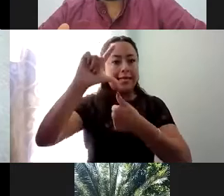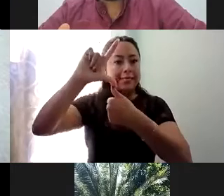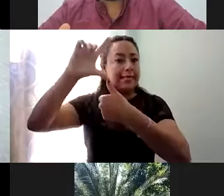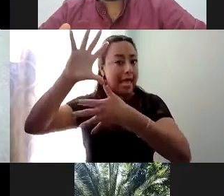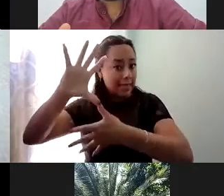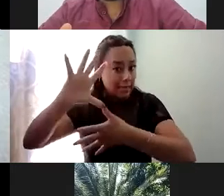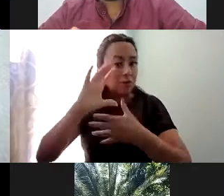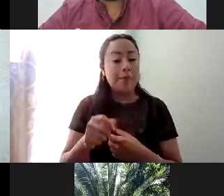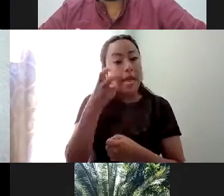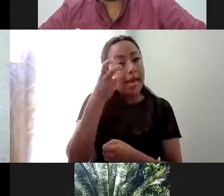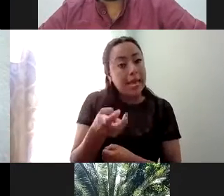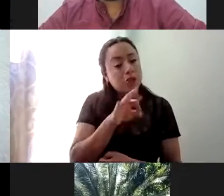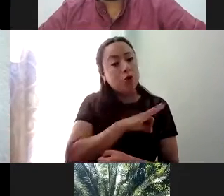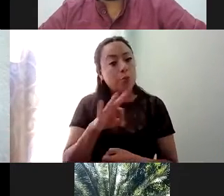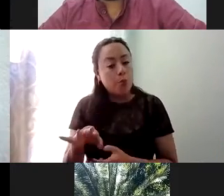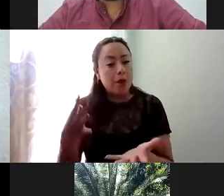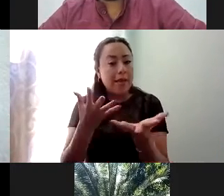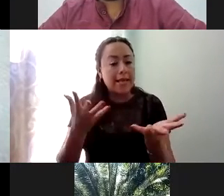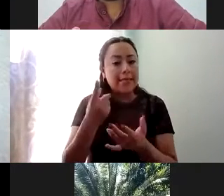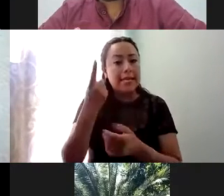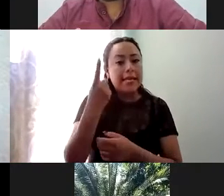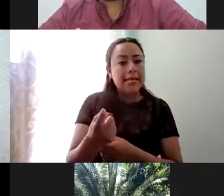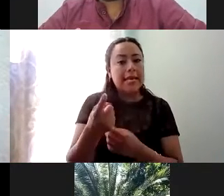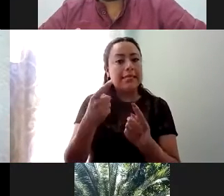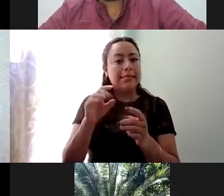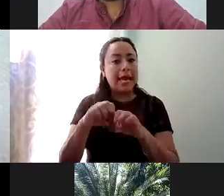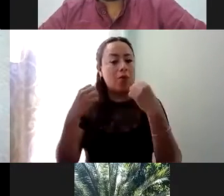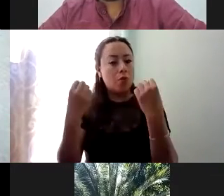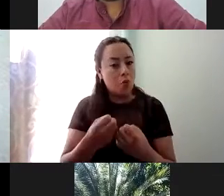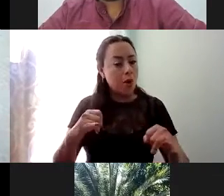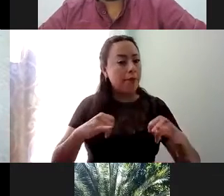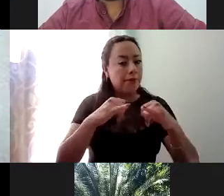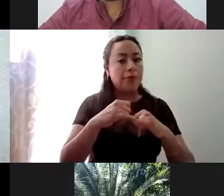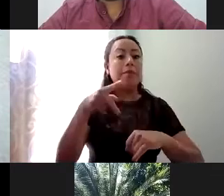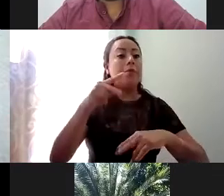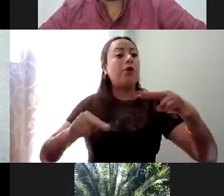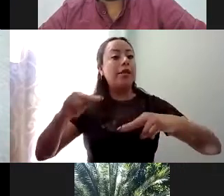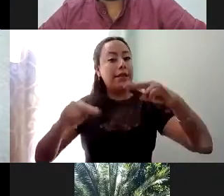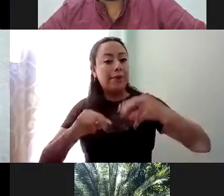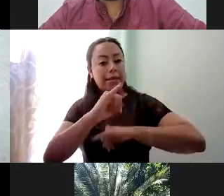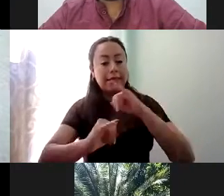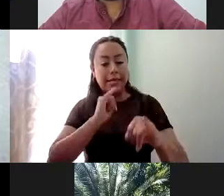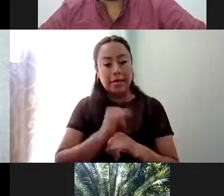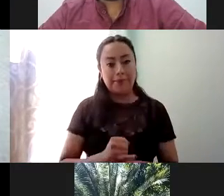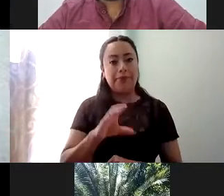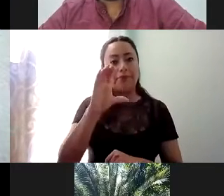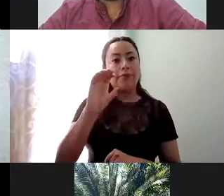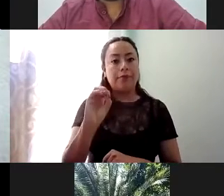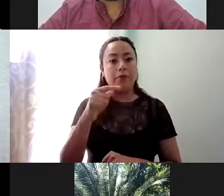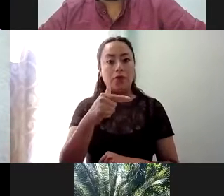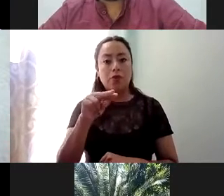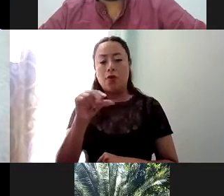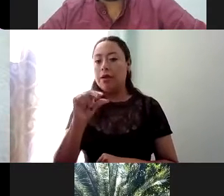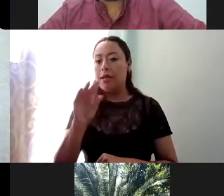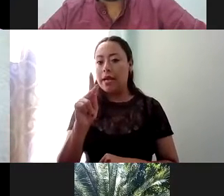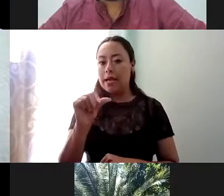ha logrado que Comnapaz sea un órgano institucional, pero ya a nivel internacional. Con Comnapaz, lo que estamos buscando y